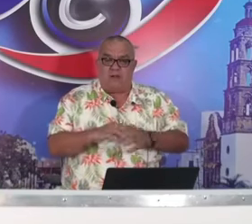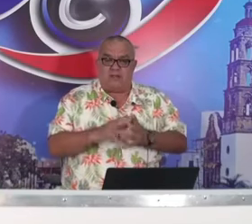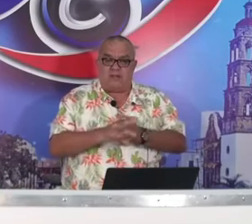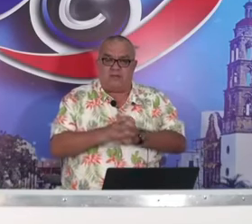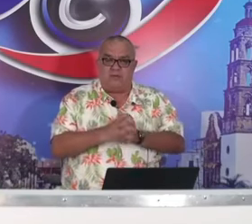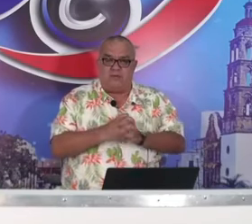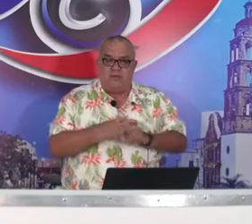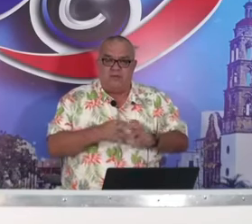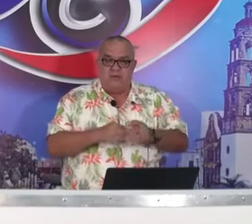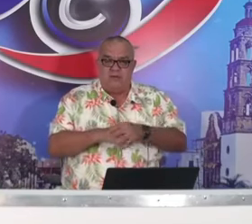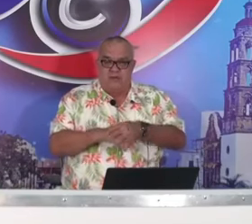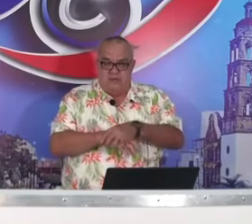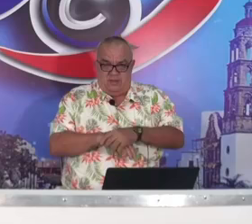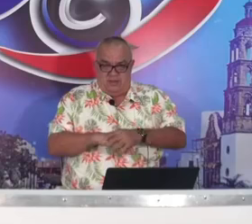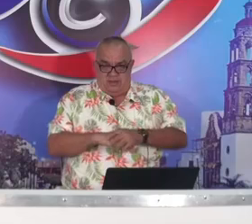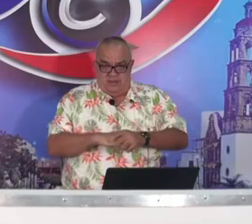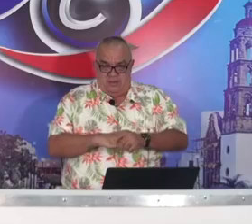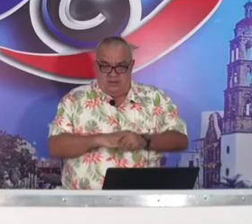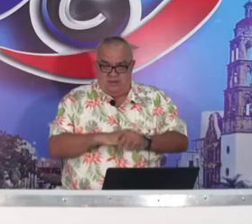Juan Francisco,